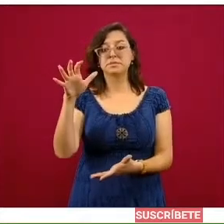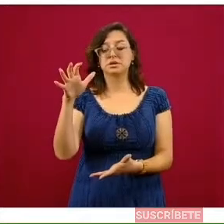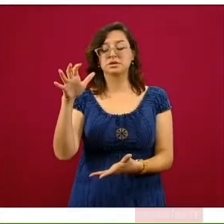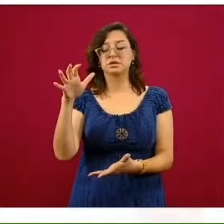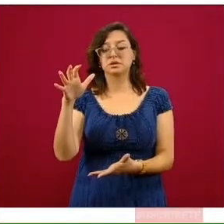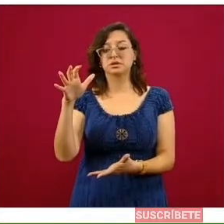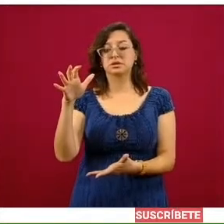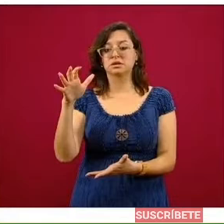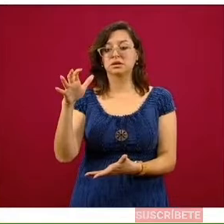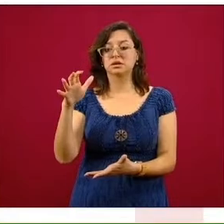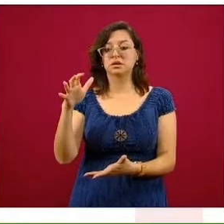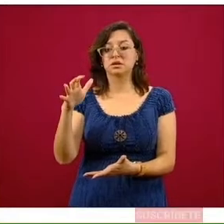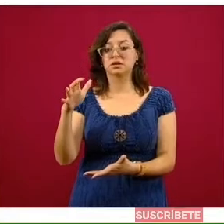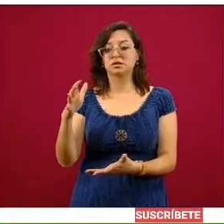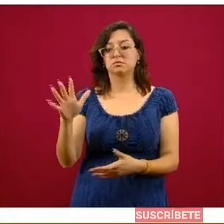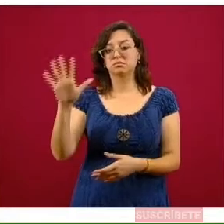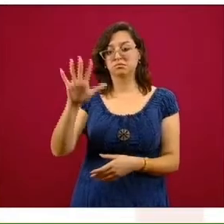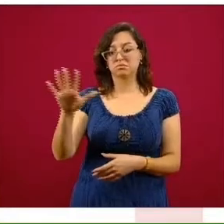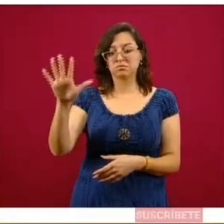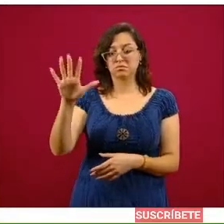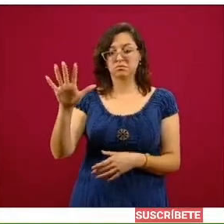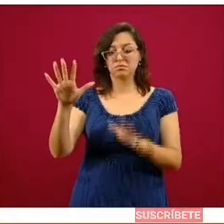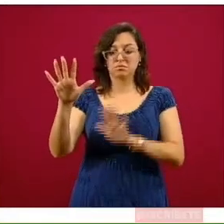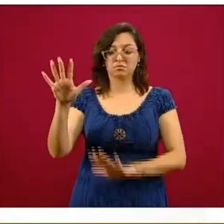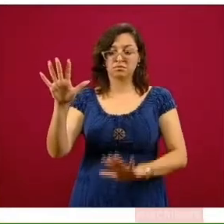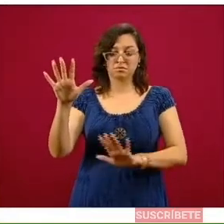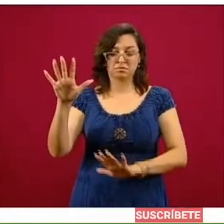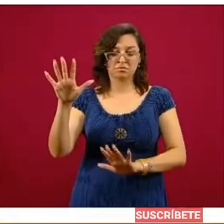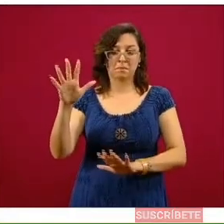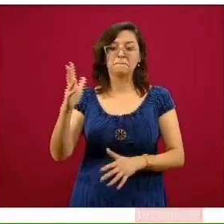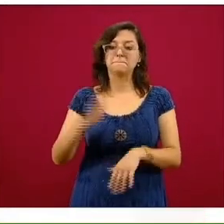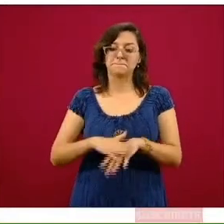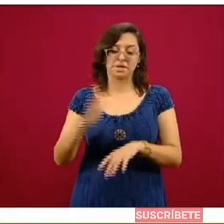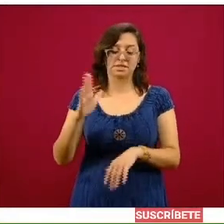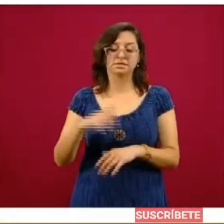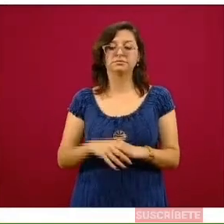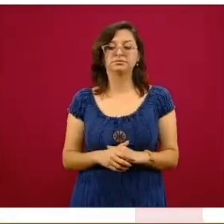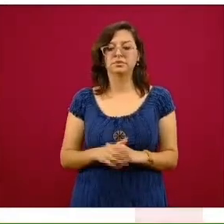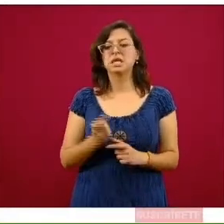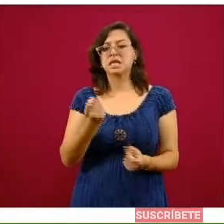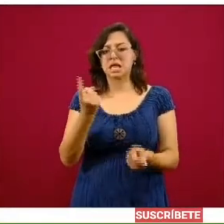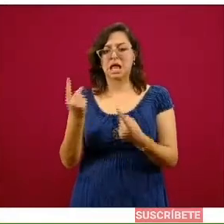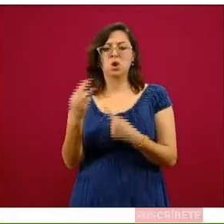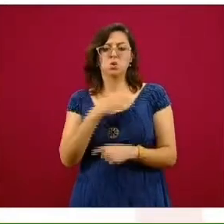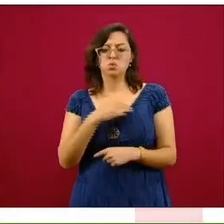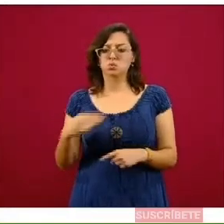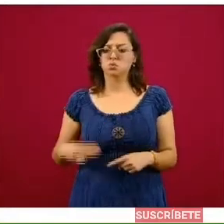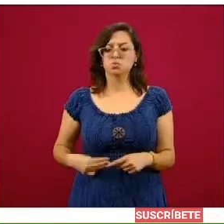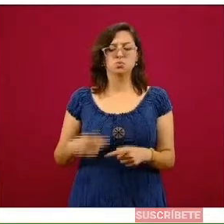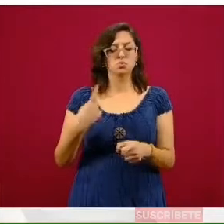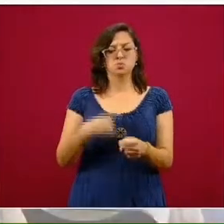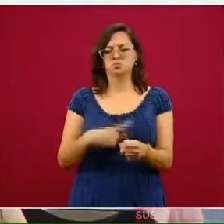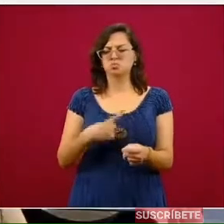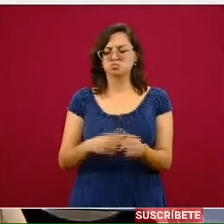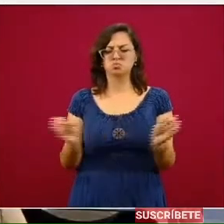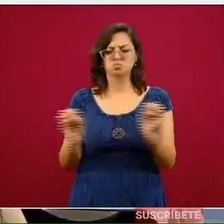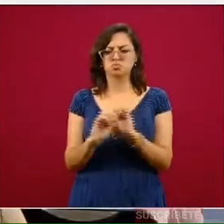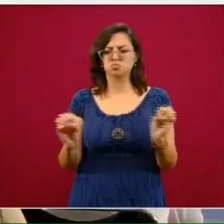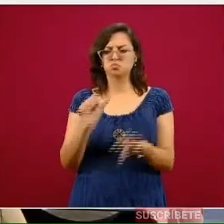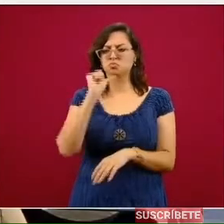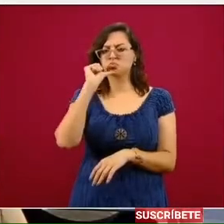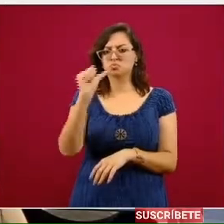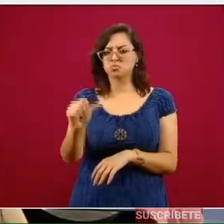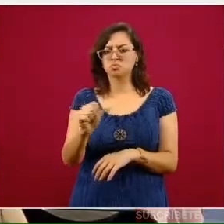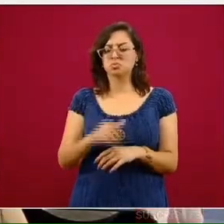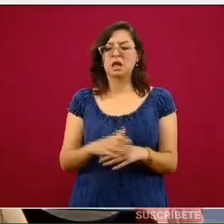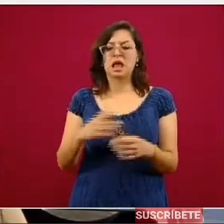concentra en Otón. Y vemos que ya hay también algunos municipios que no tienen presencia de casos, sobre todo